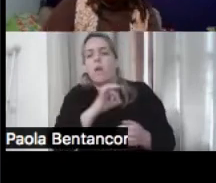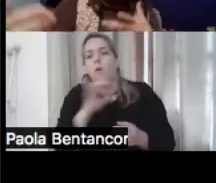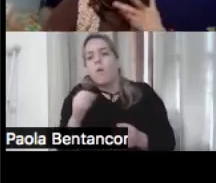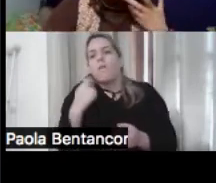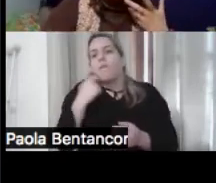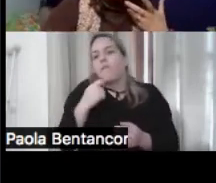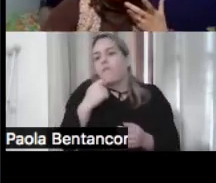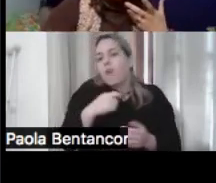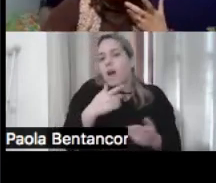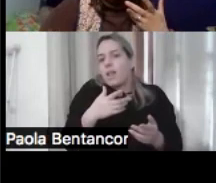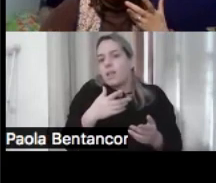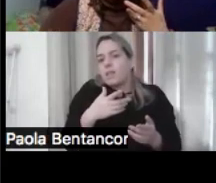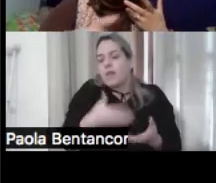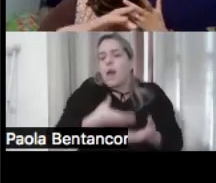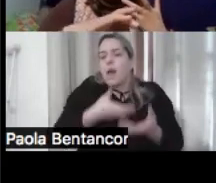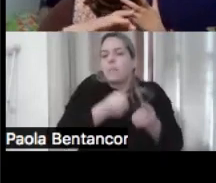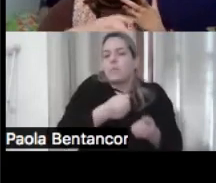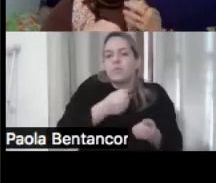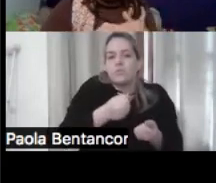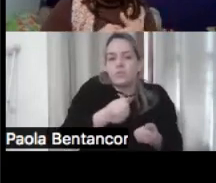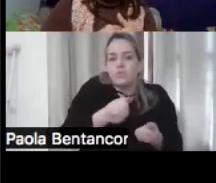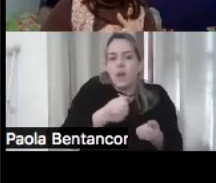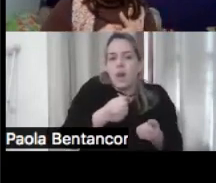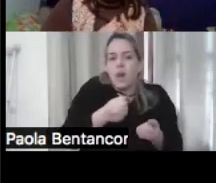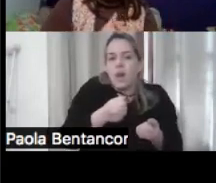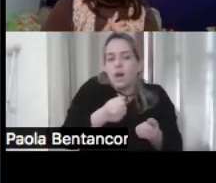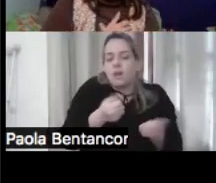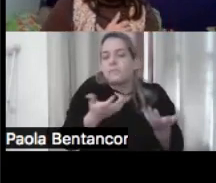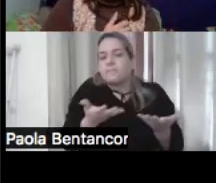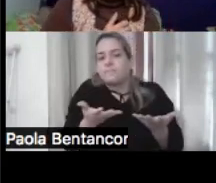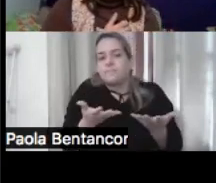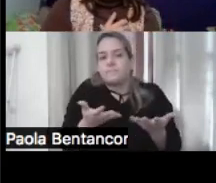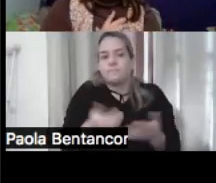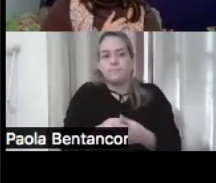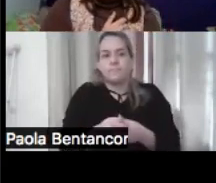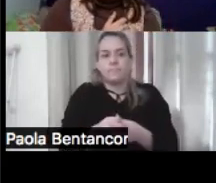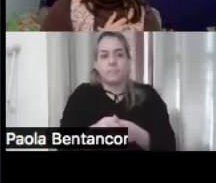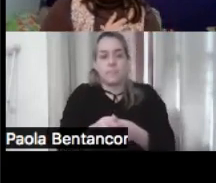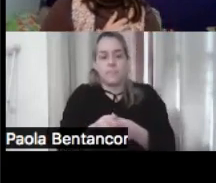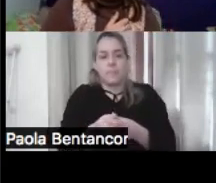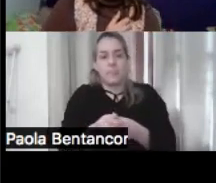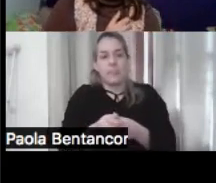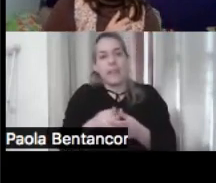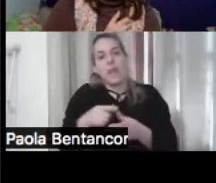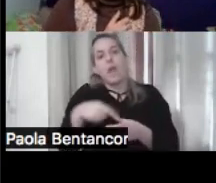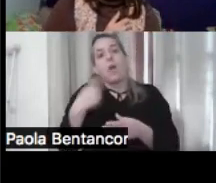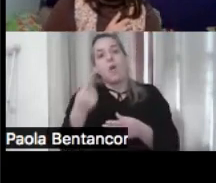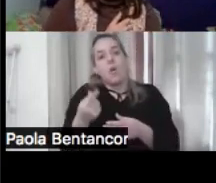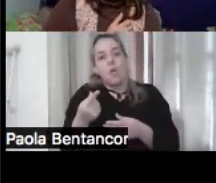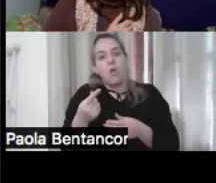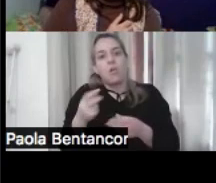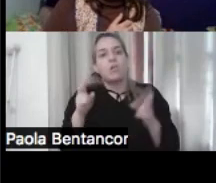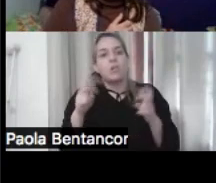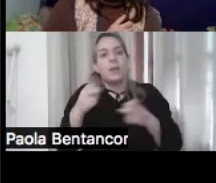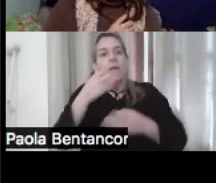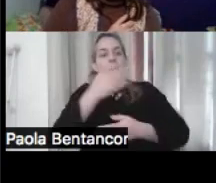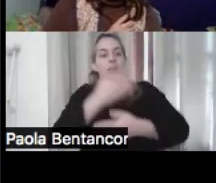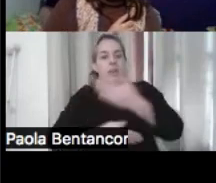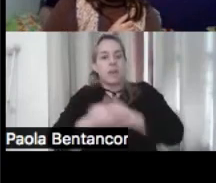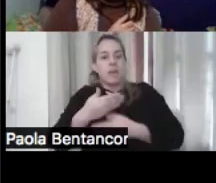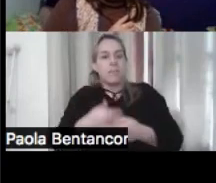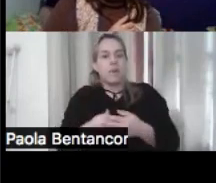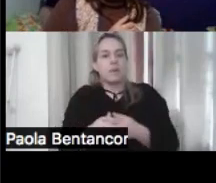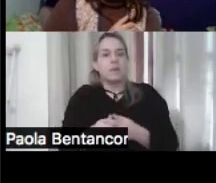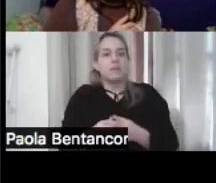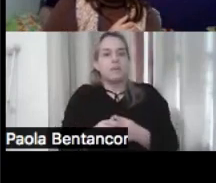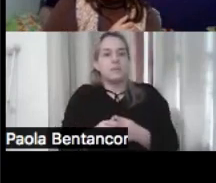que apoyar para lograr la participación. Después, un caso muy particular tiene que ver con la discapacidad orgánica